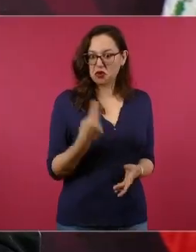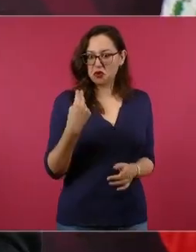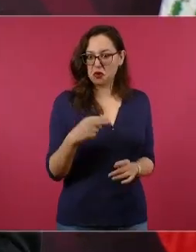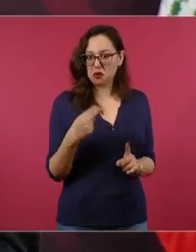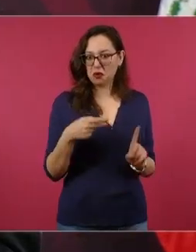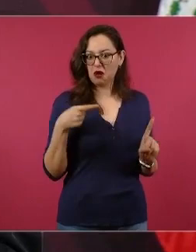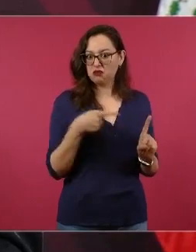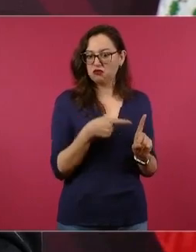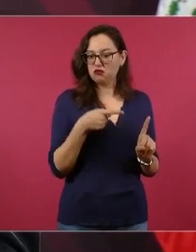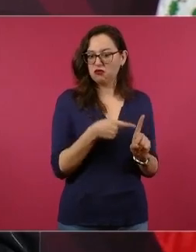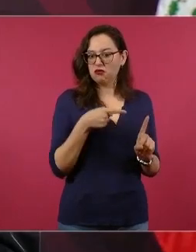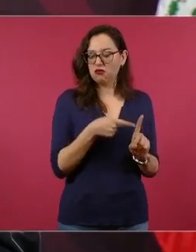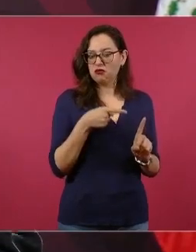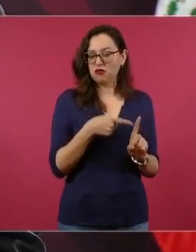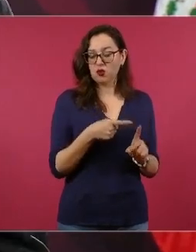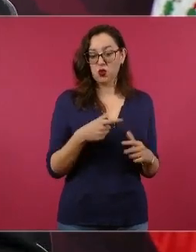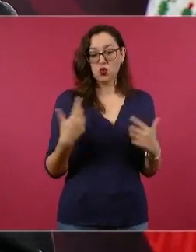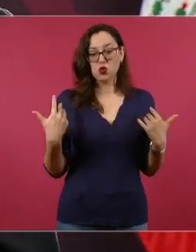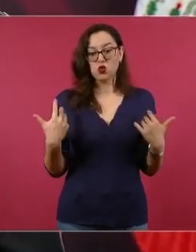pues